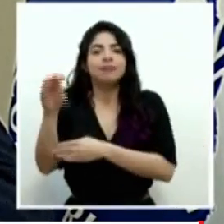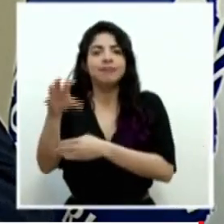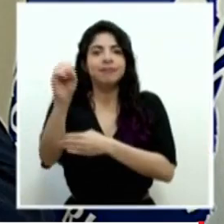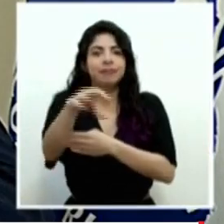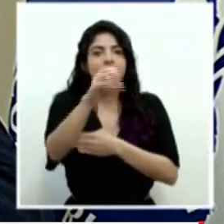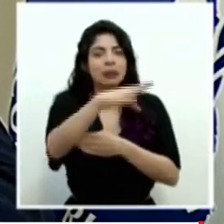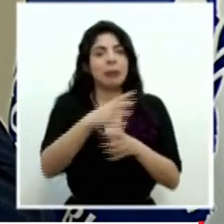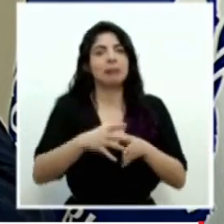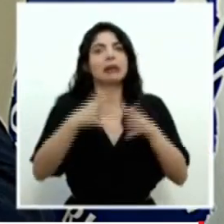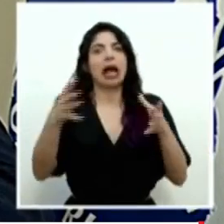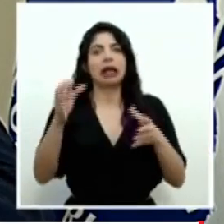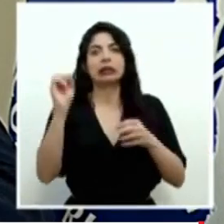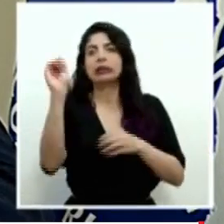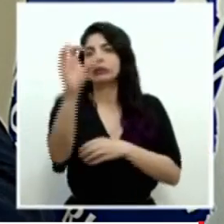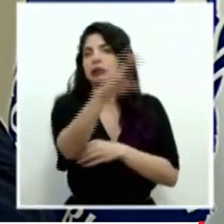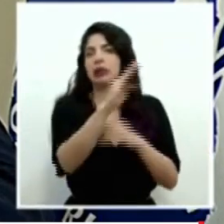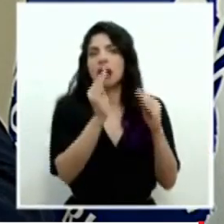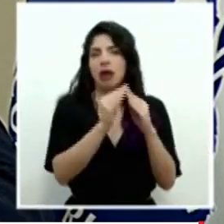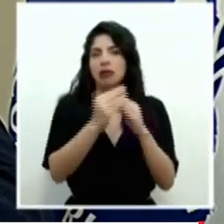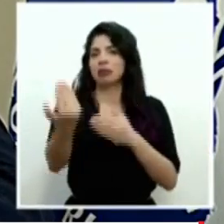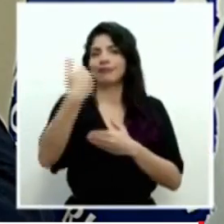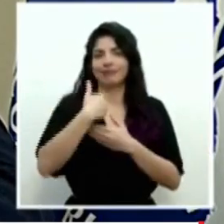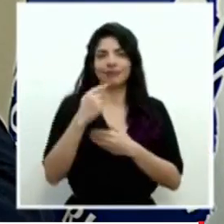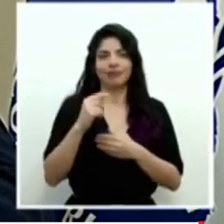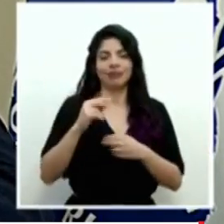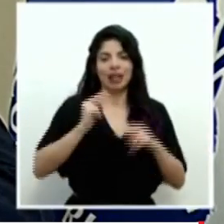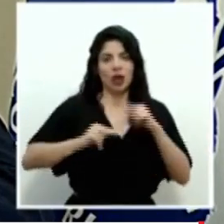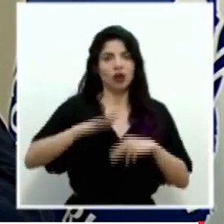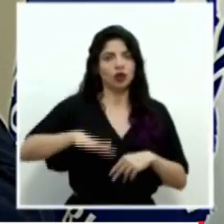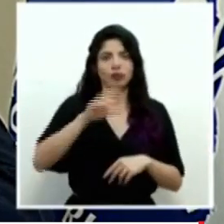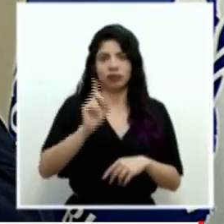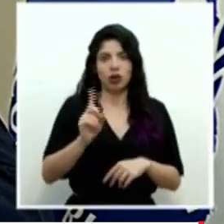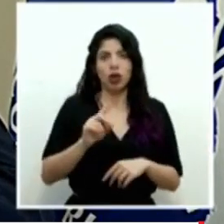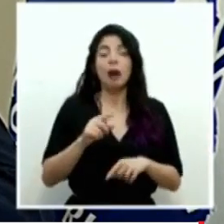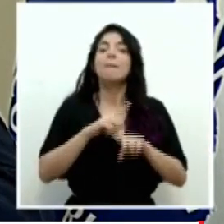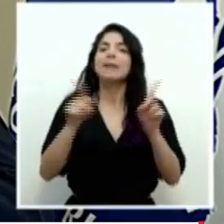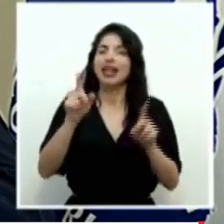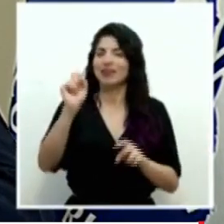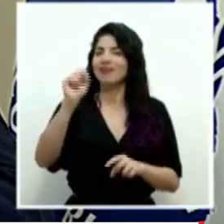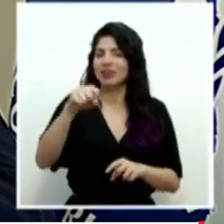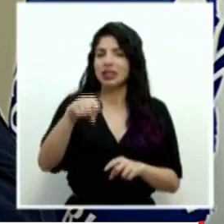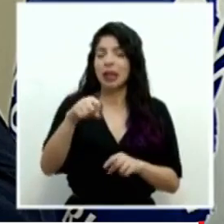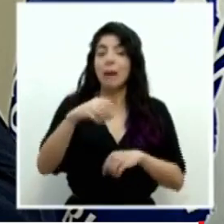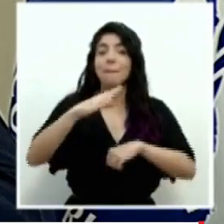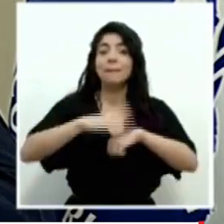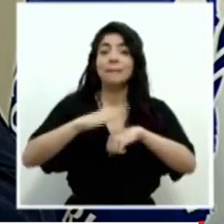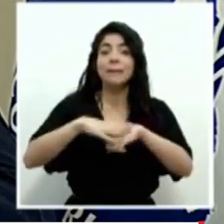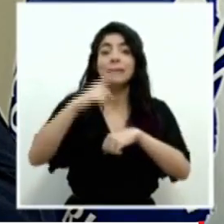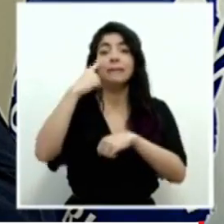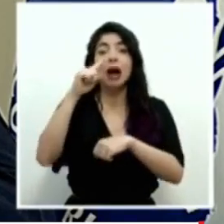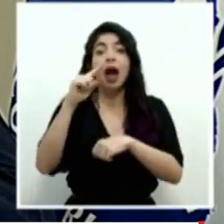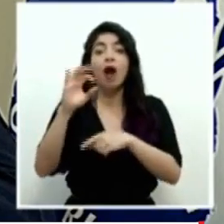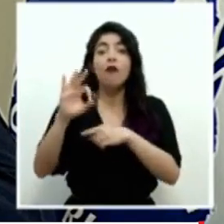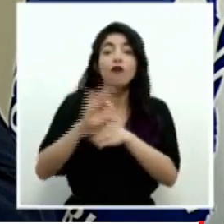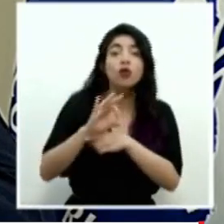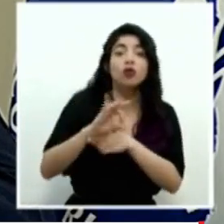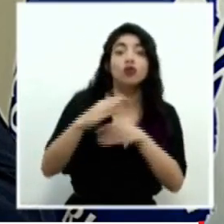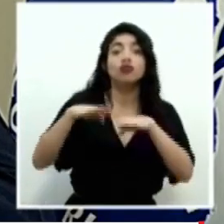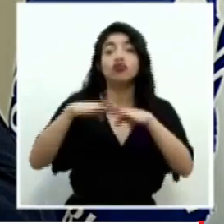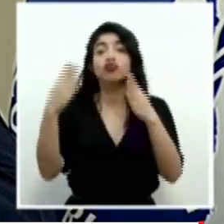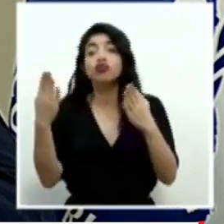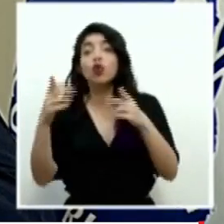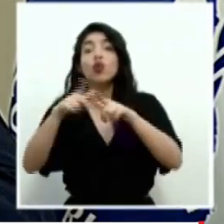de forma ampliada, pero sí tenemos que seguir con la suspensión del permiso de funcionamiento para los lugares